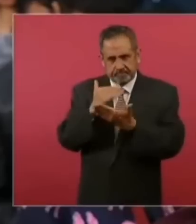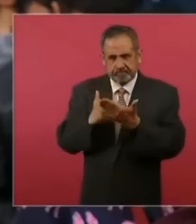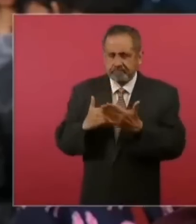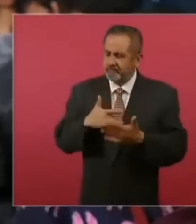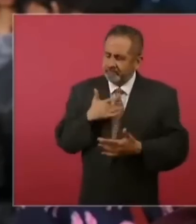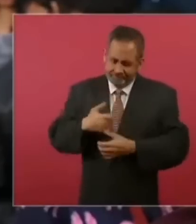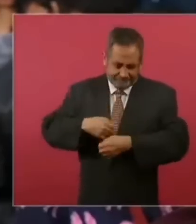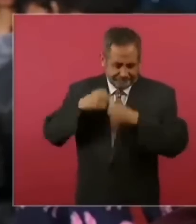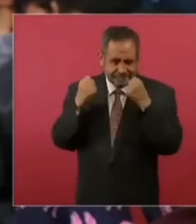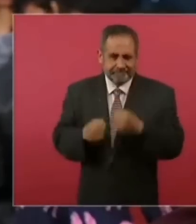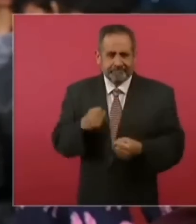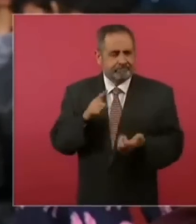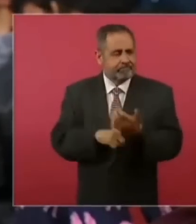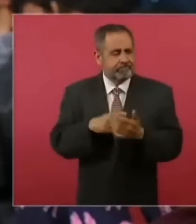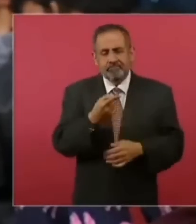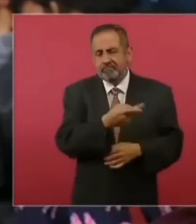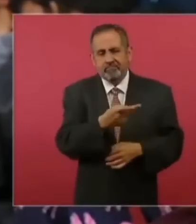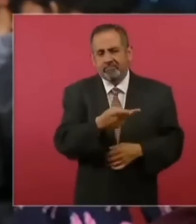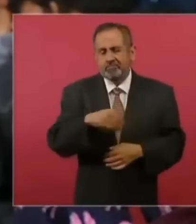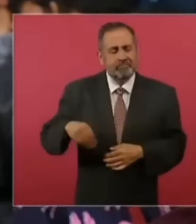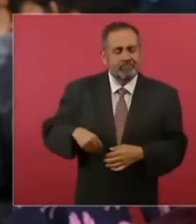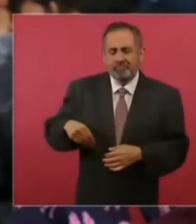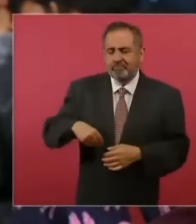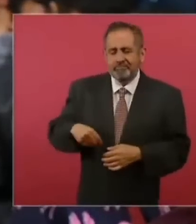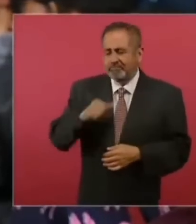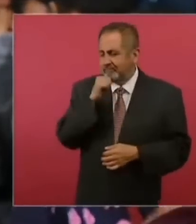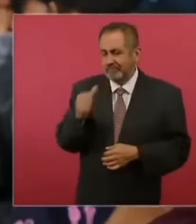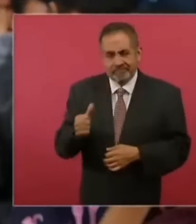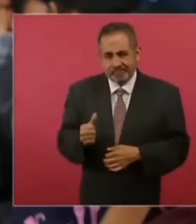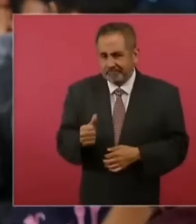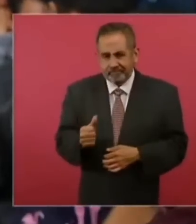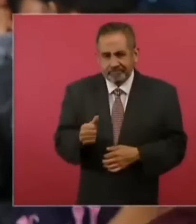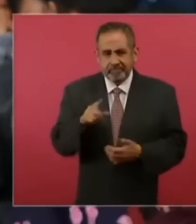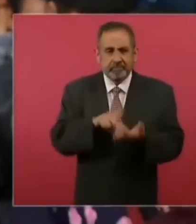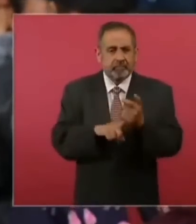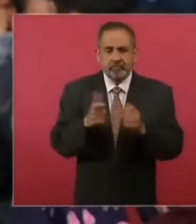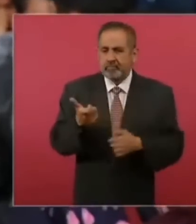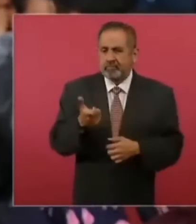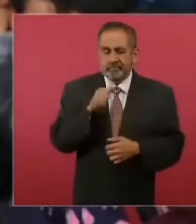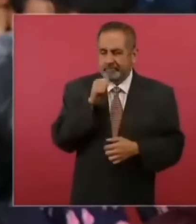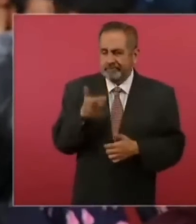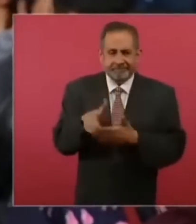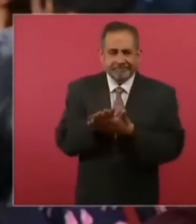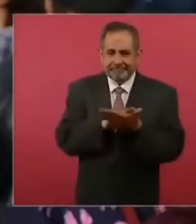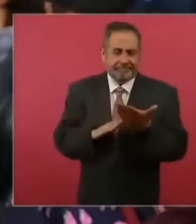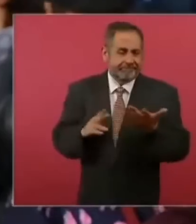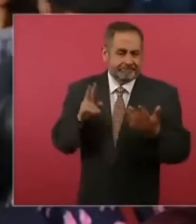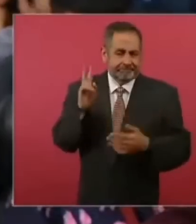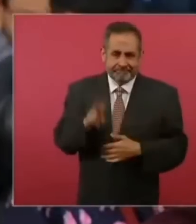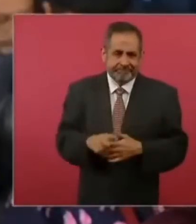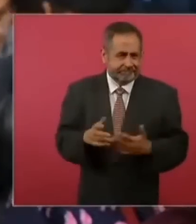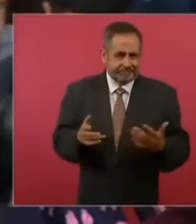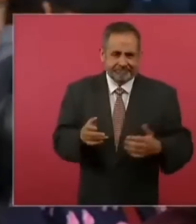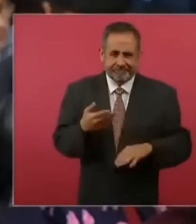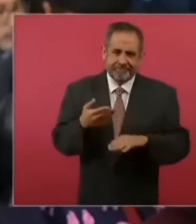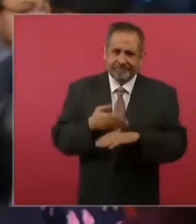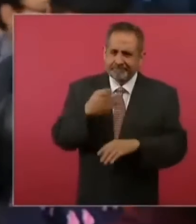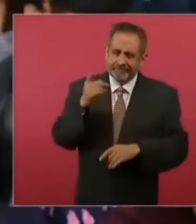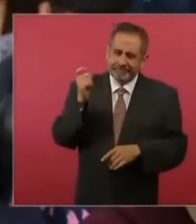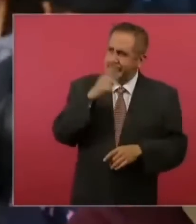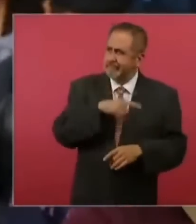seguros 100% que son inocentes, no tienen recursos. De verdad es una situación